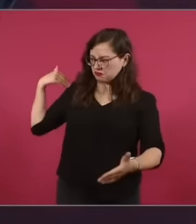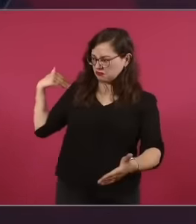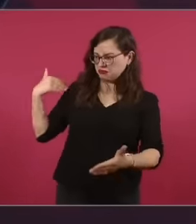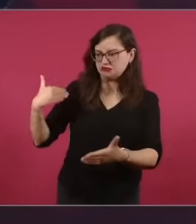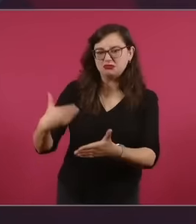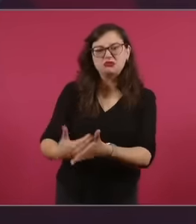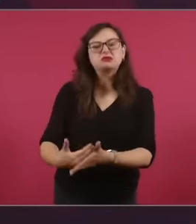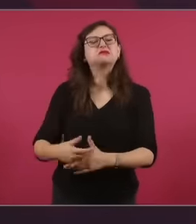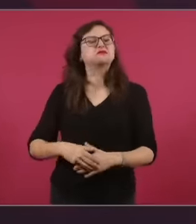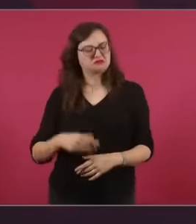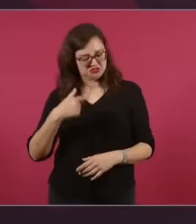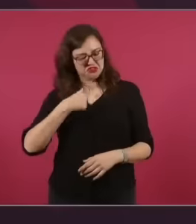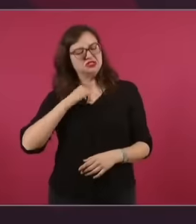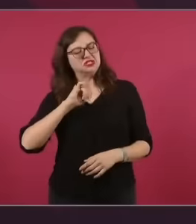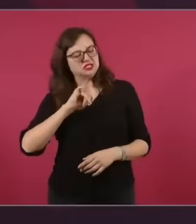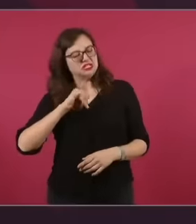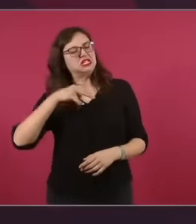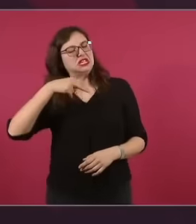Soy chinto,